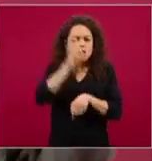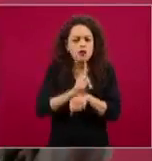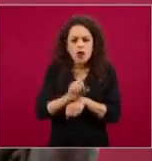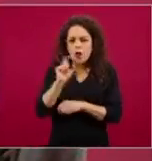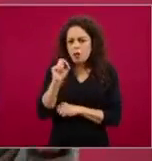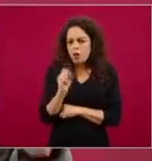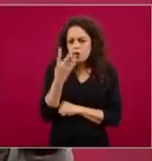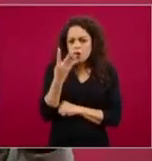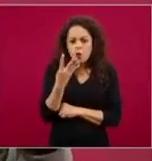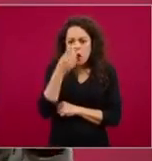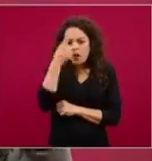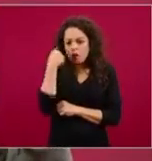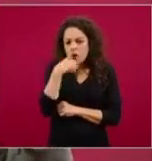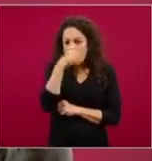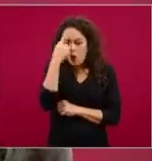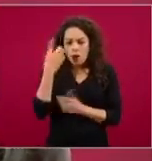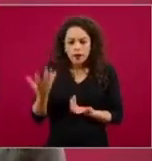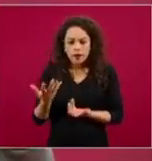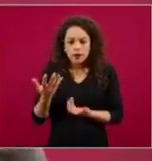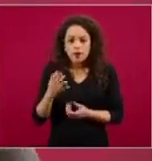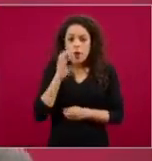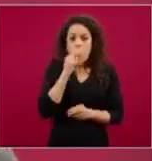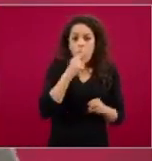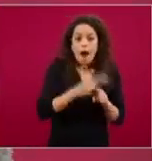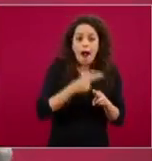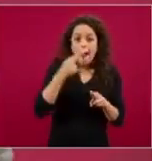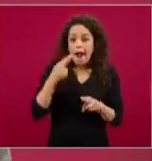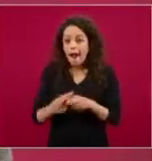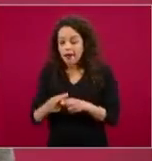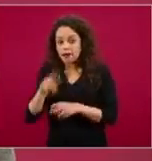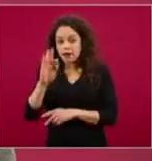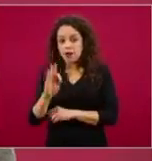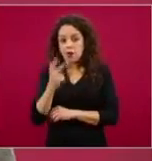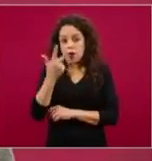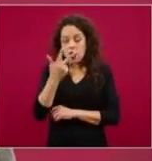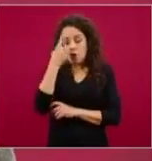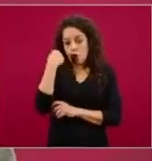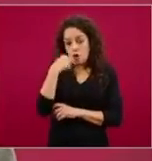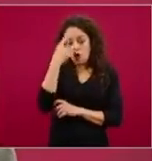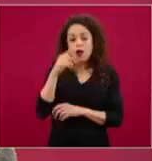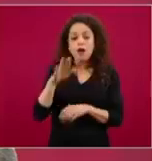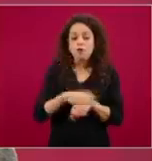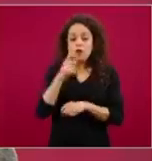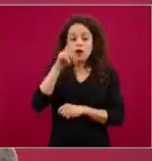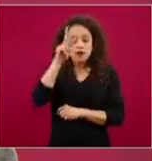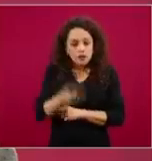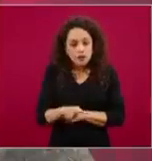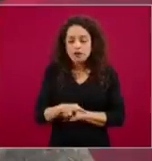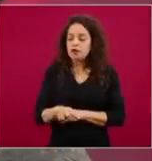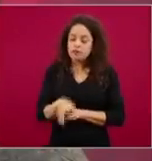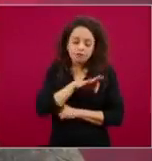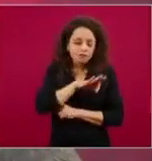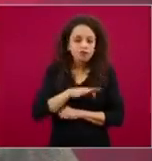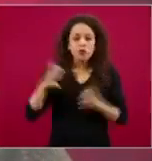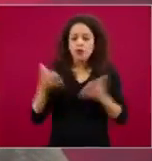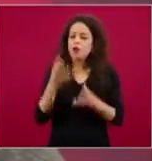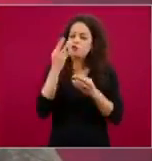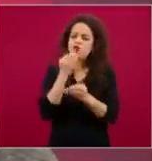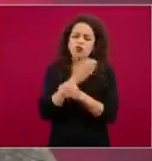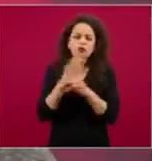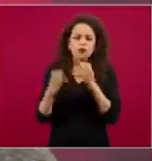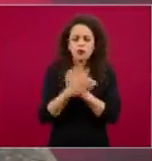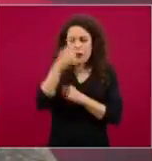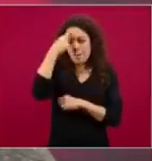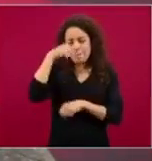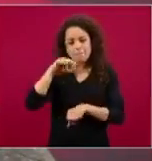hasta 2 días, 48 horas, porque hay mucho que se puede hacer, hay mucho que se tiene que hacer. Si todas las personas